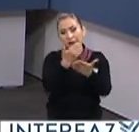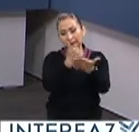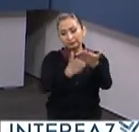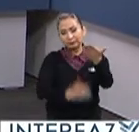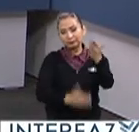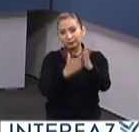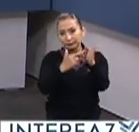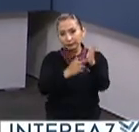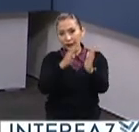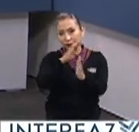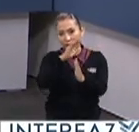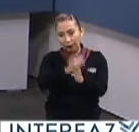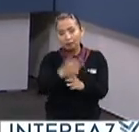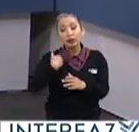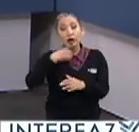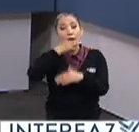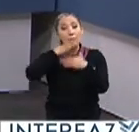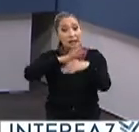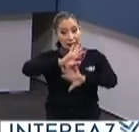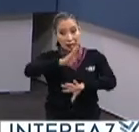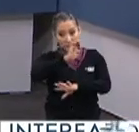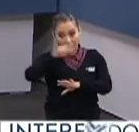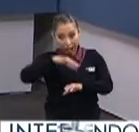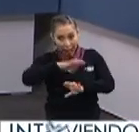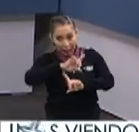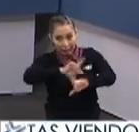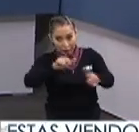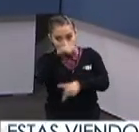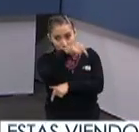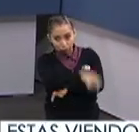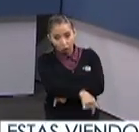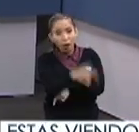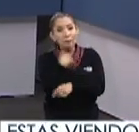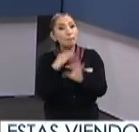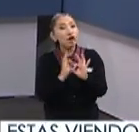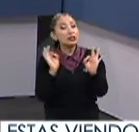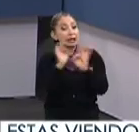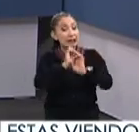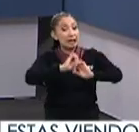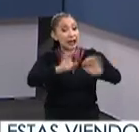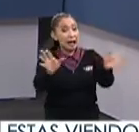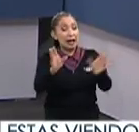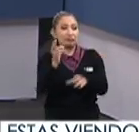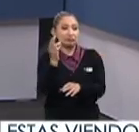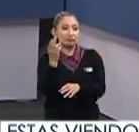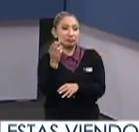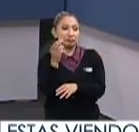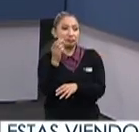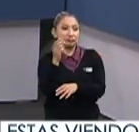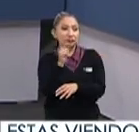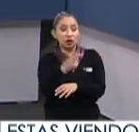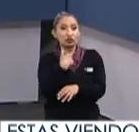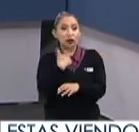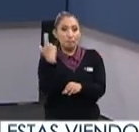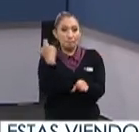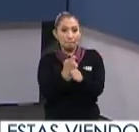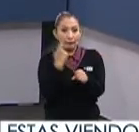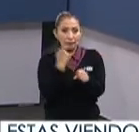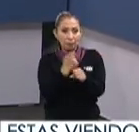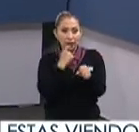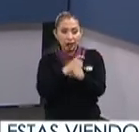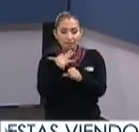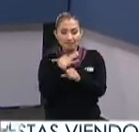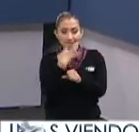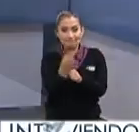beca. Entonces nos avisan que está la beca. Es muy importante aclarar que pues soy de las primeras que